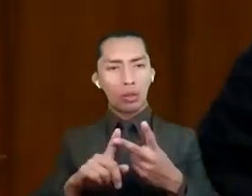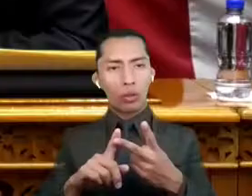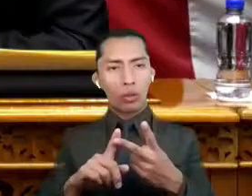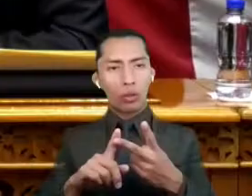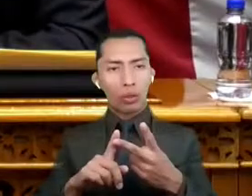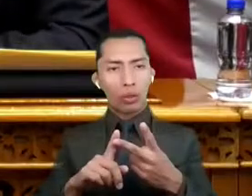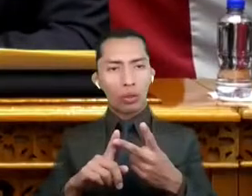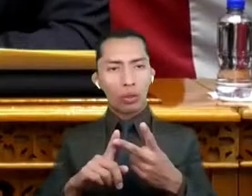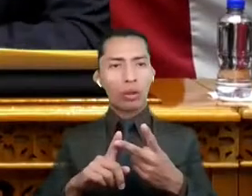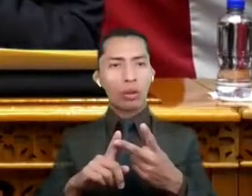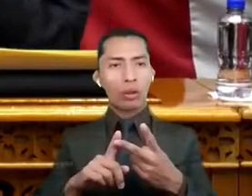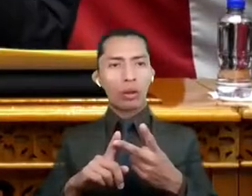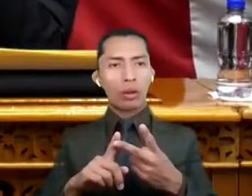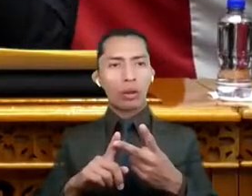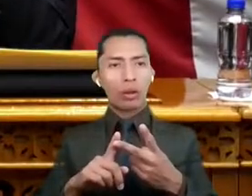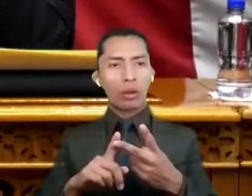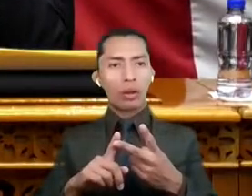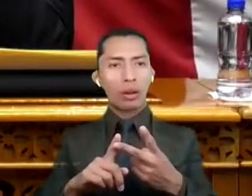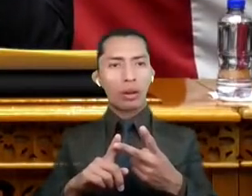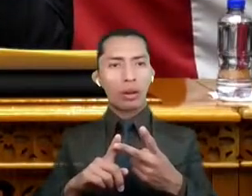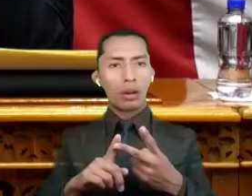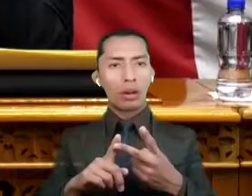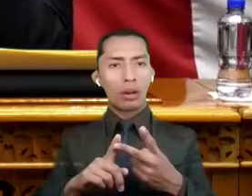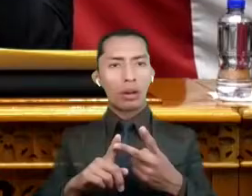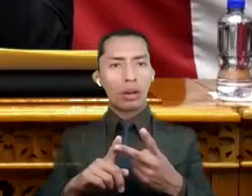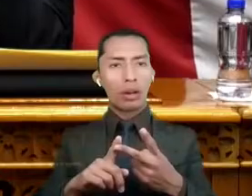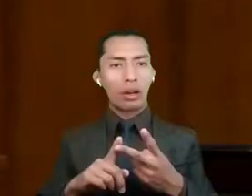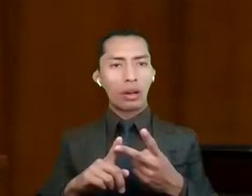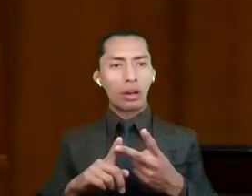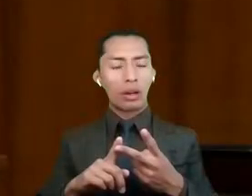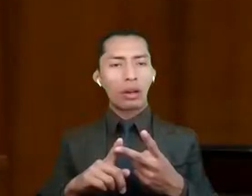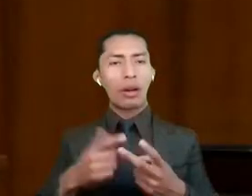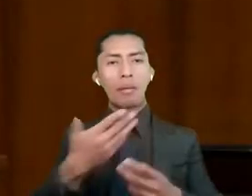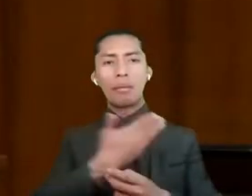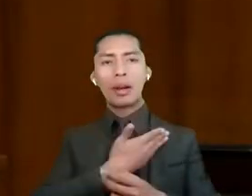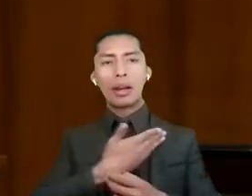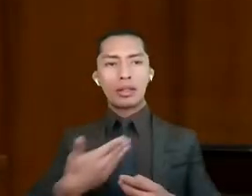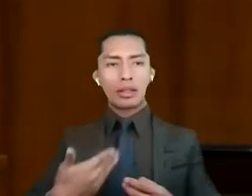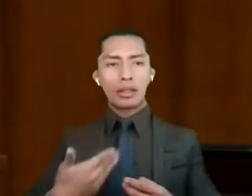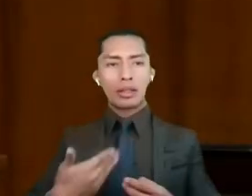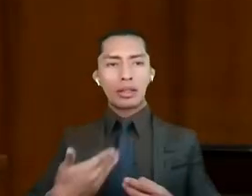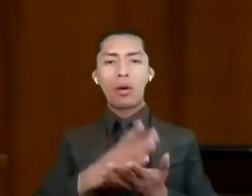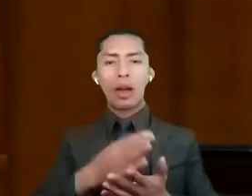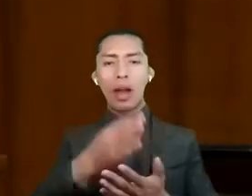tiempo, por favor? Sí, presidente. Únicamente para hacerle